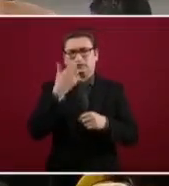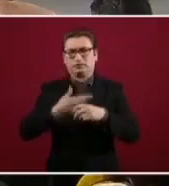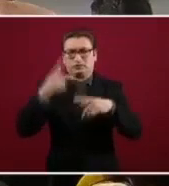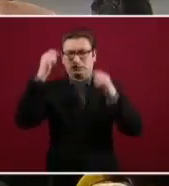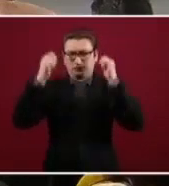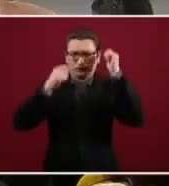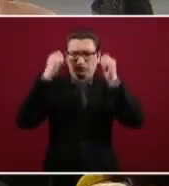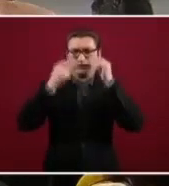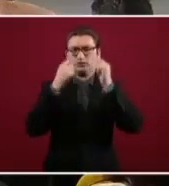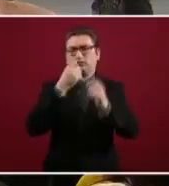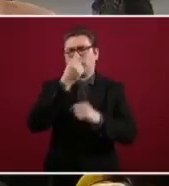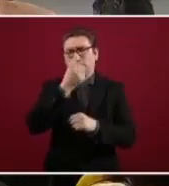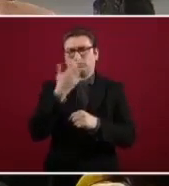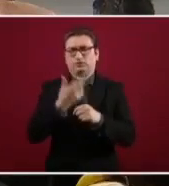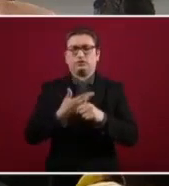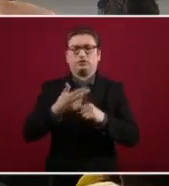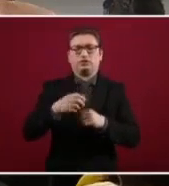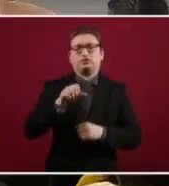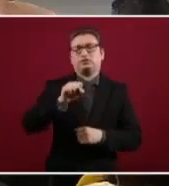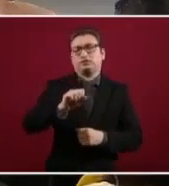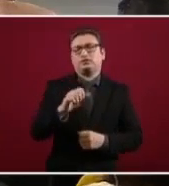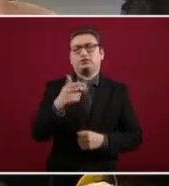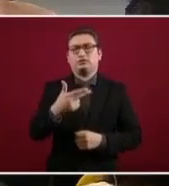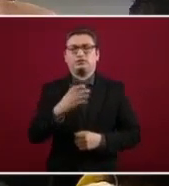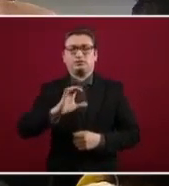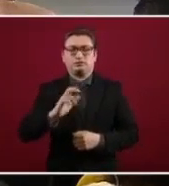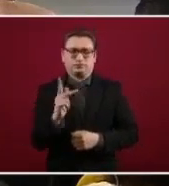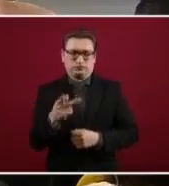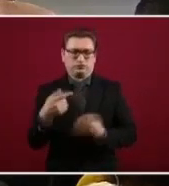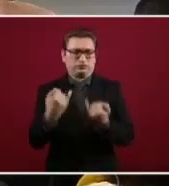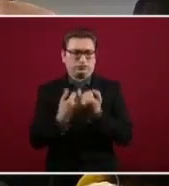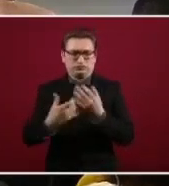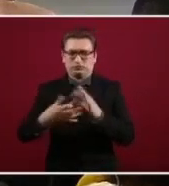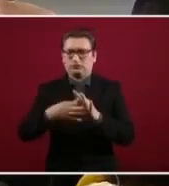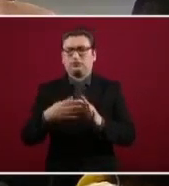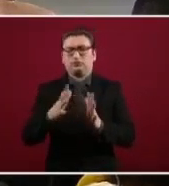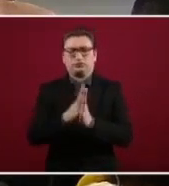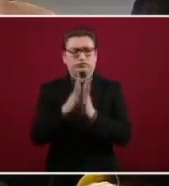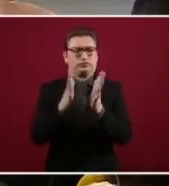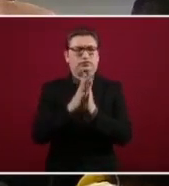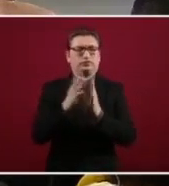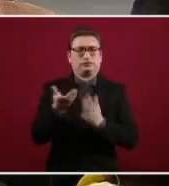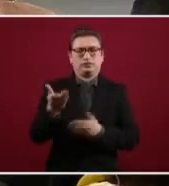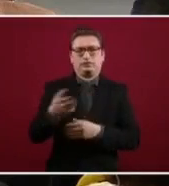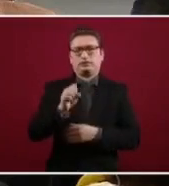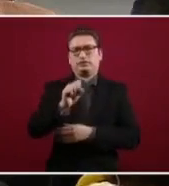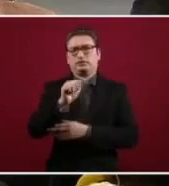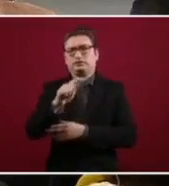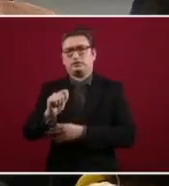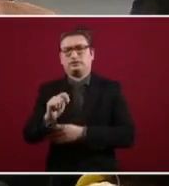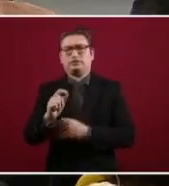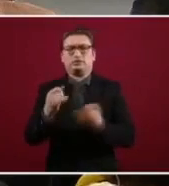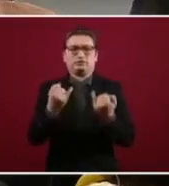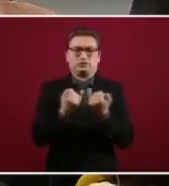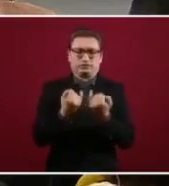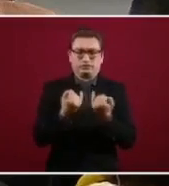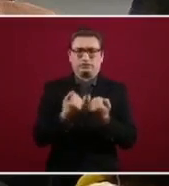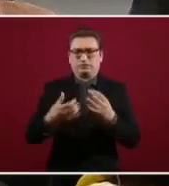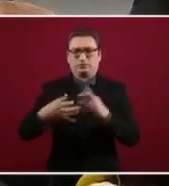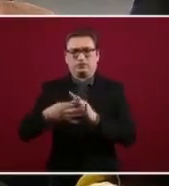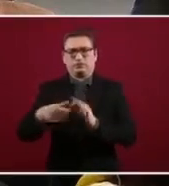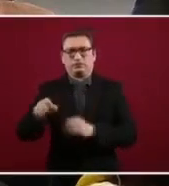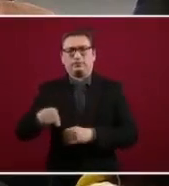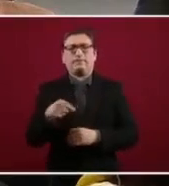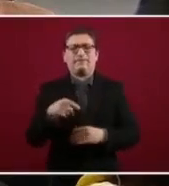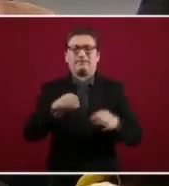a la secretaria de hacienda y crédito público cuya participación del sat que forma parte de hacienda